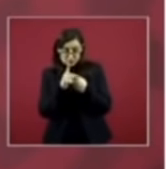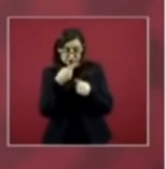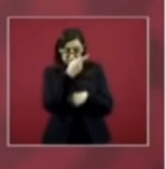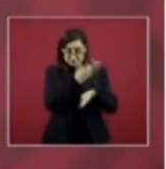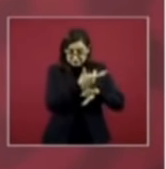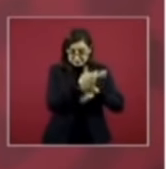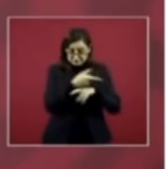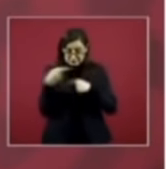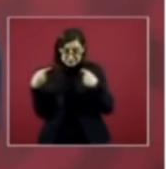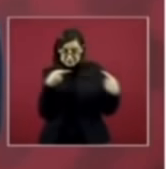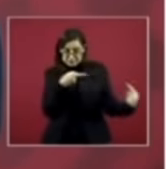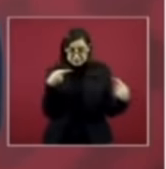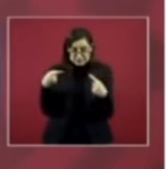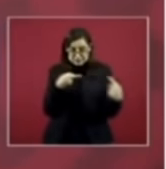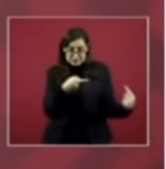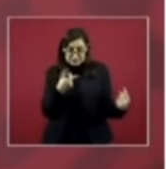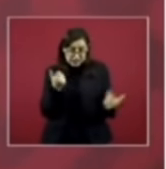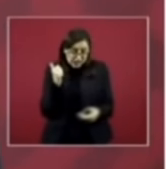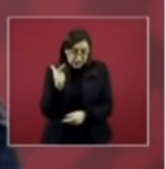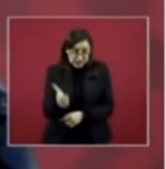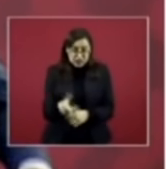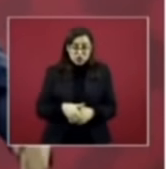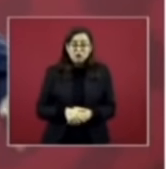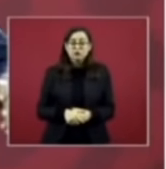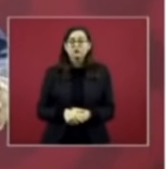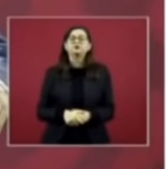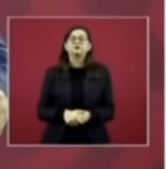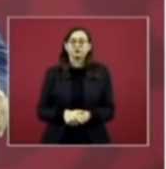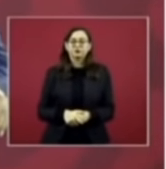de este estilo